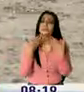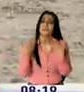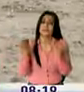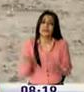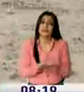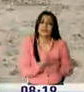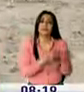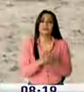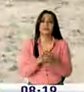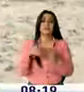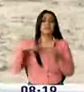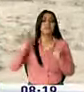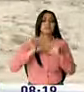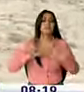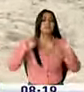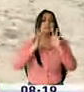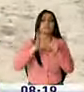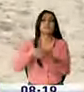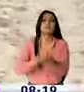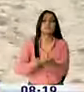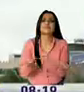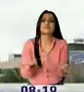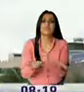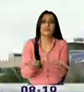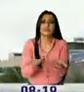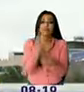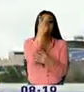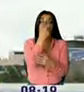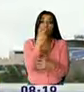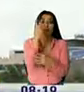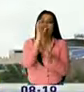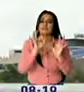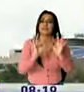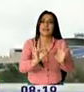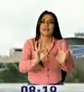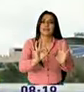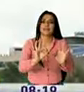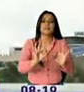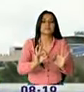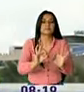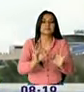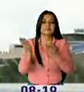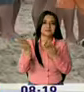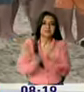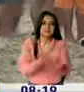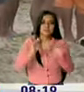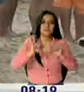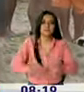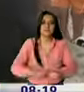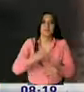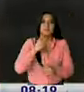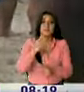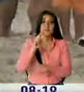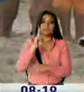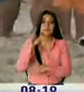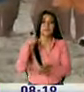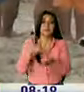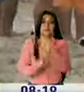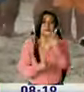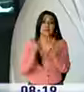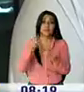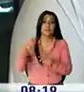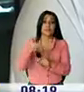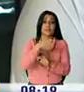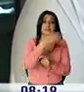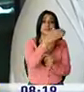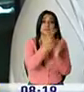importante es a dónde llegar. El sector hotelero se ha preparado en todo sentido, pues dice esperar a más de 20.000 turistas.